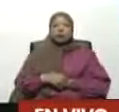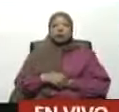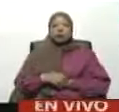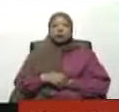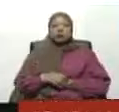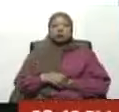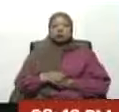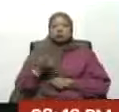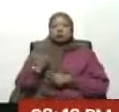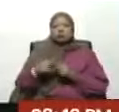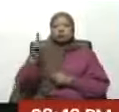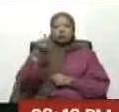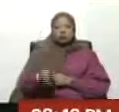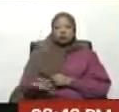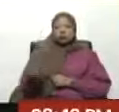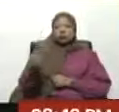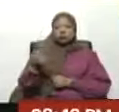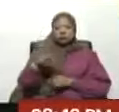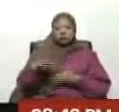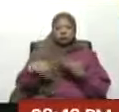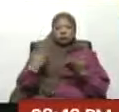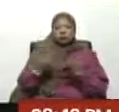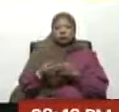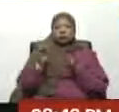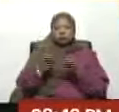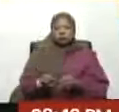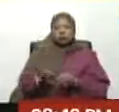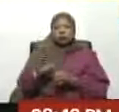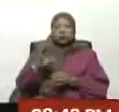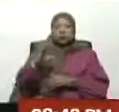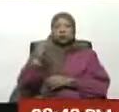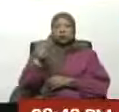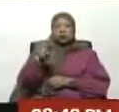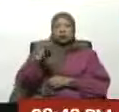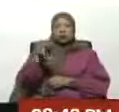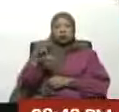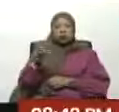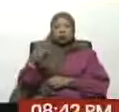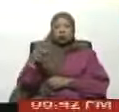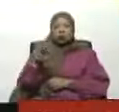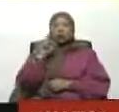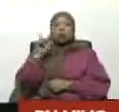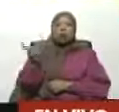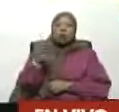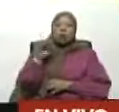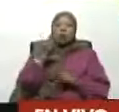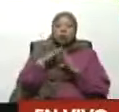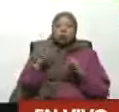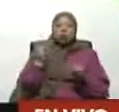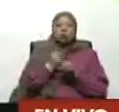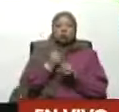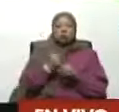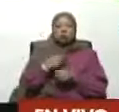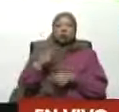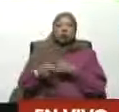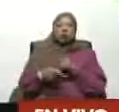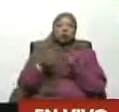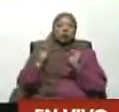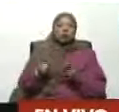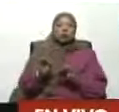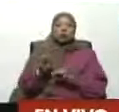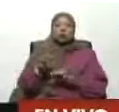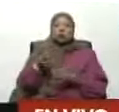Y también cuando fui a Caucagua, se me acercaron unas mujeres, todas,